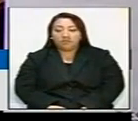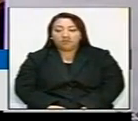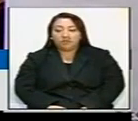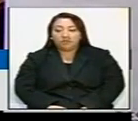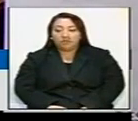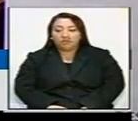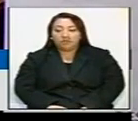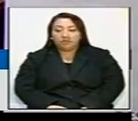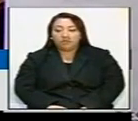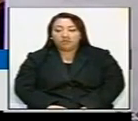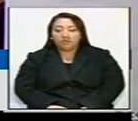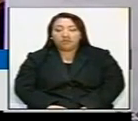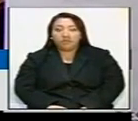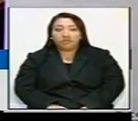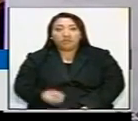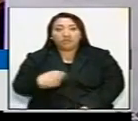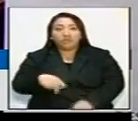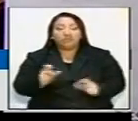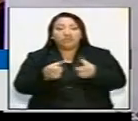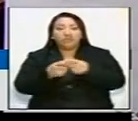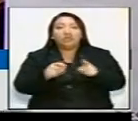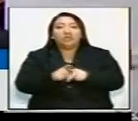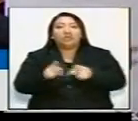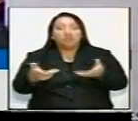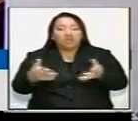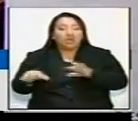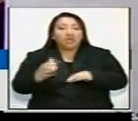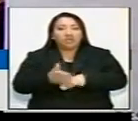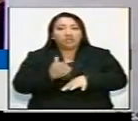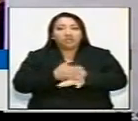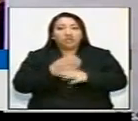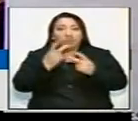Y en los años más recientes la comisión también ha estado